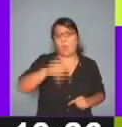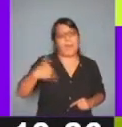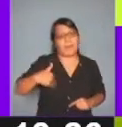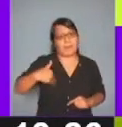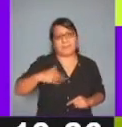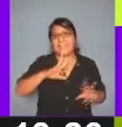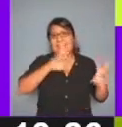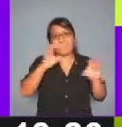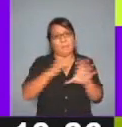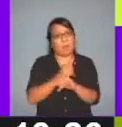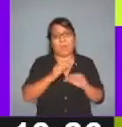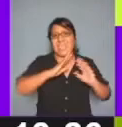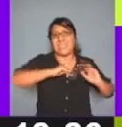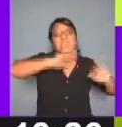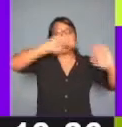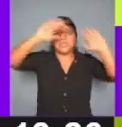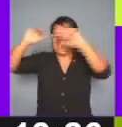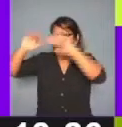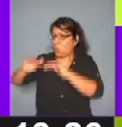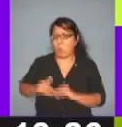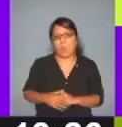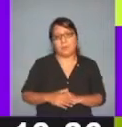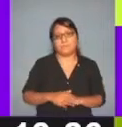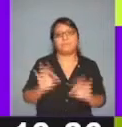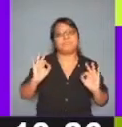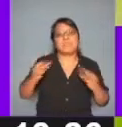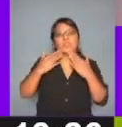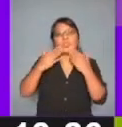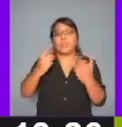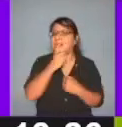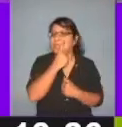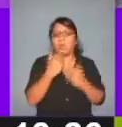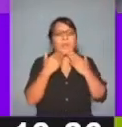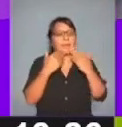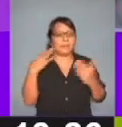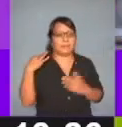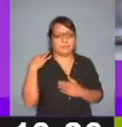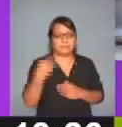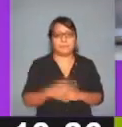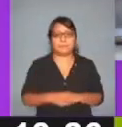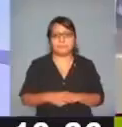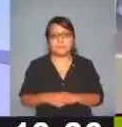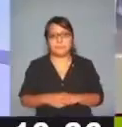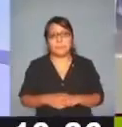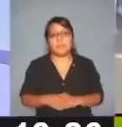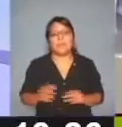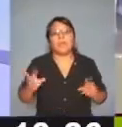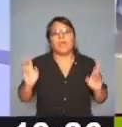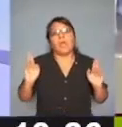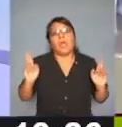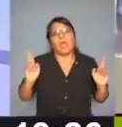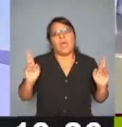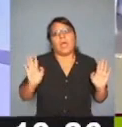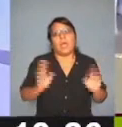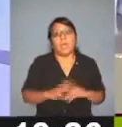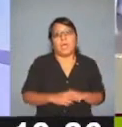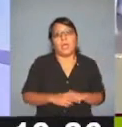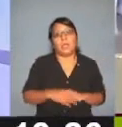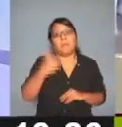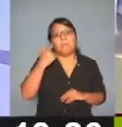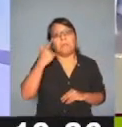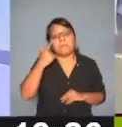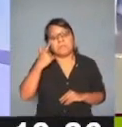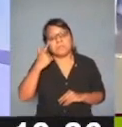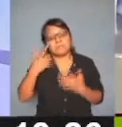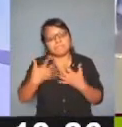tema del transporte Mariana Exacto Así es Gracias Jorge por esta información y capaz que después ya deberían empezar a evaluar